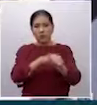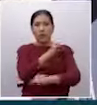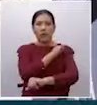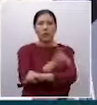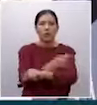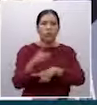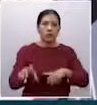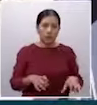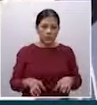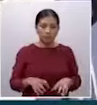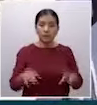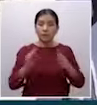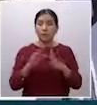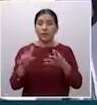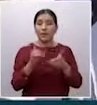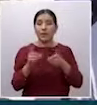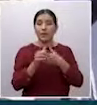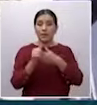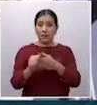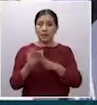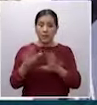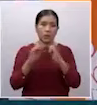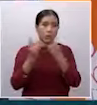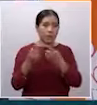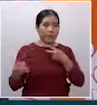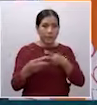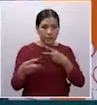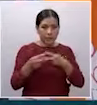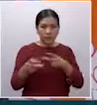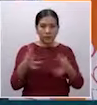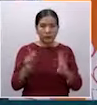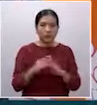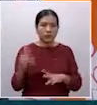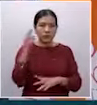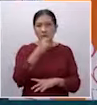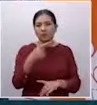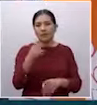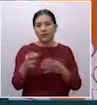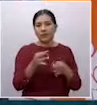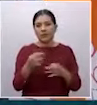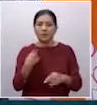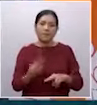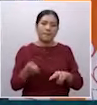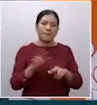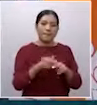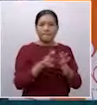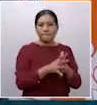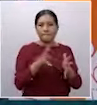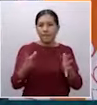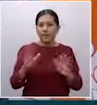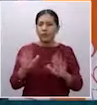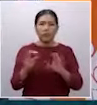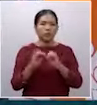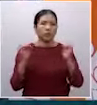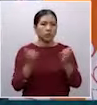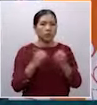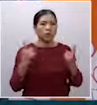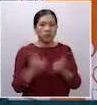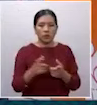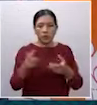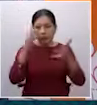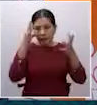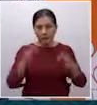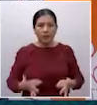ahí. El dirigente de la Federación de Juntas Vecinales de esta urbe ha adelantado un ampliado de las organizaciones sociales que